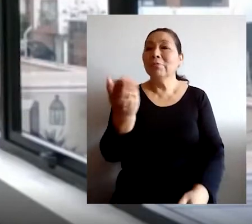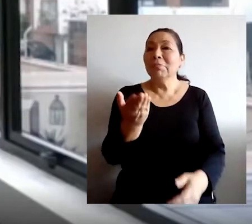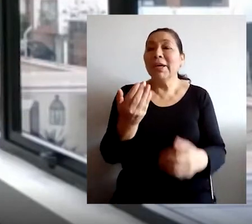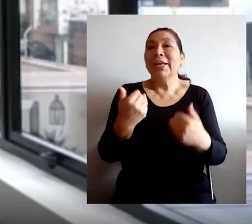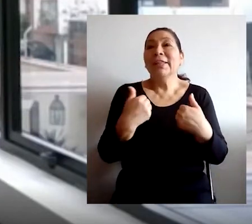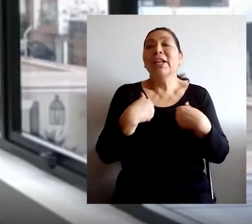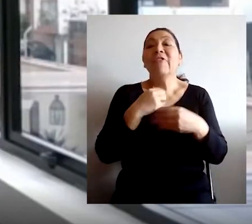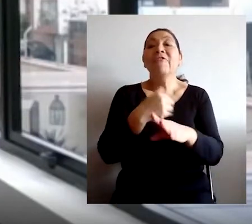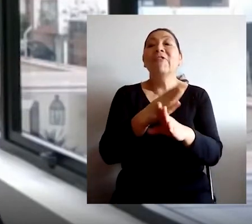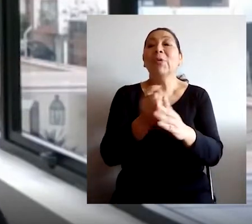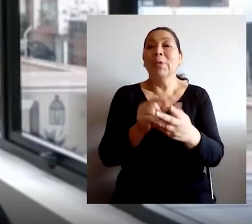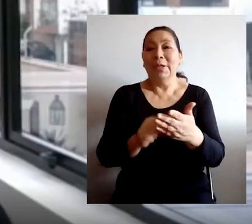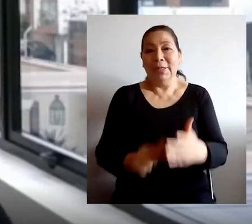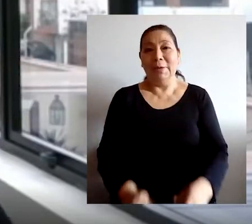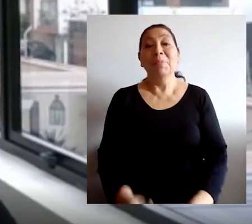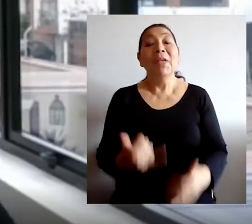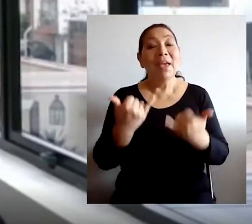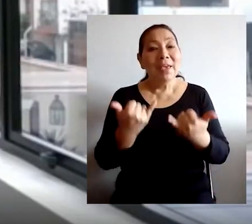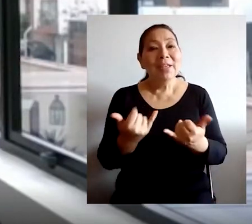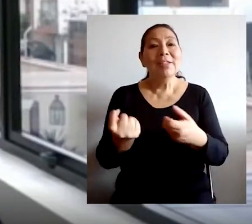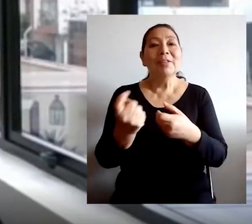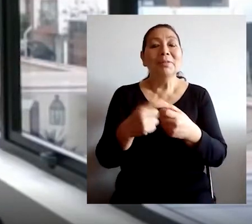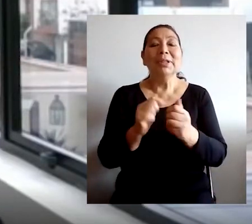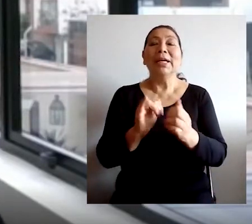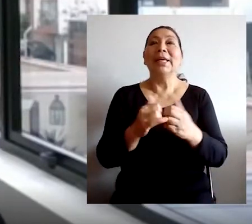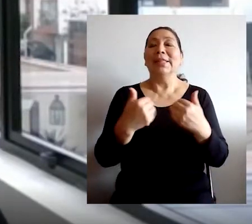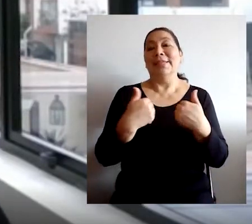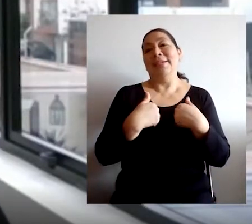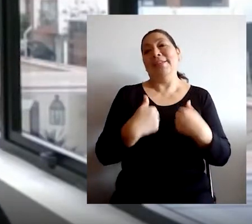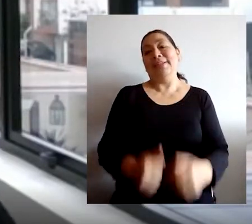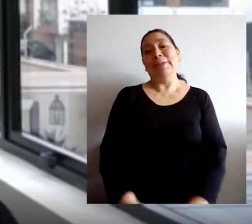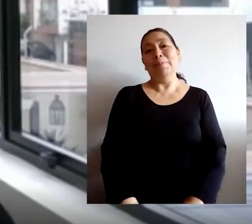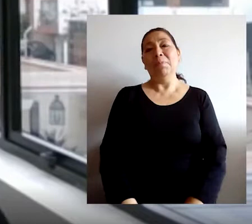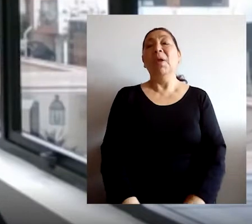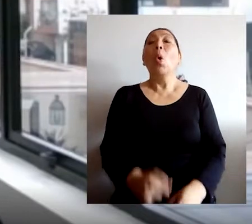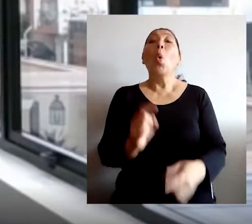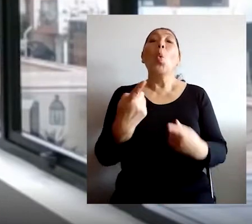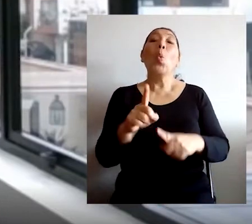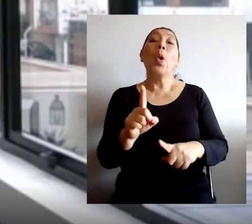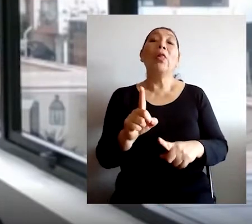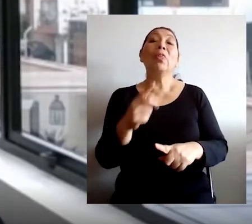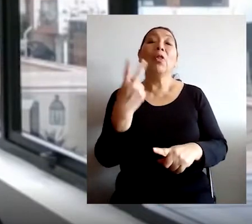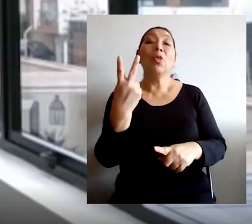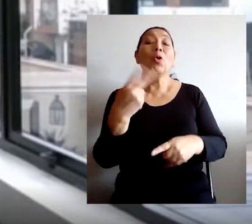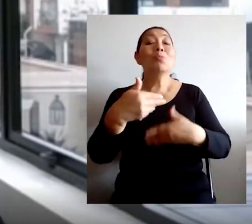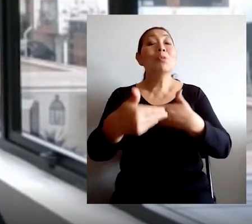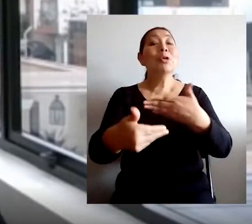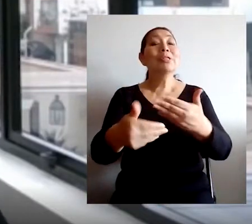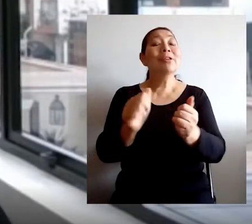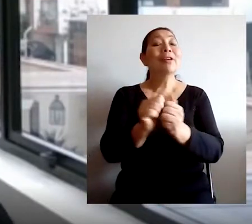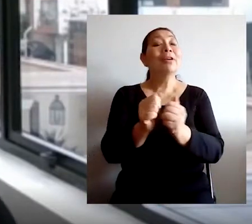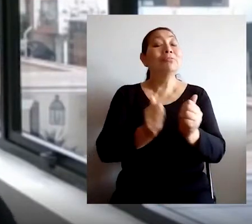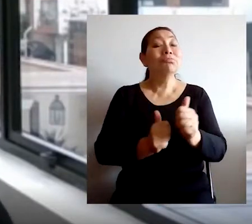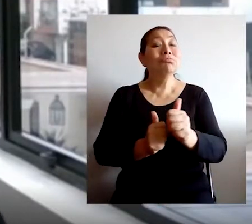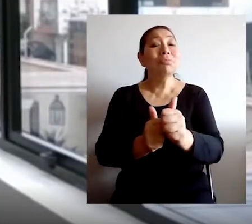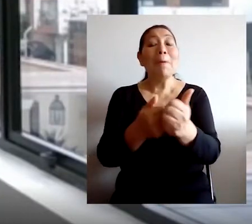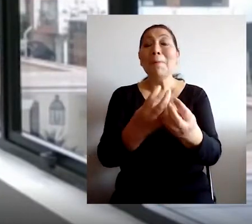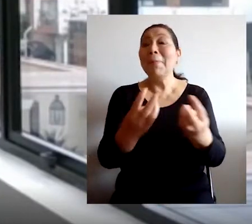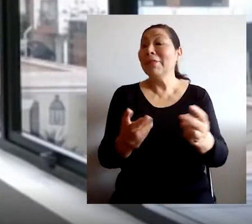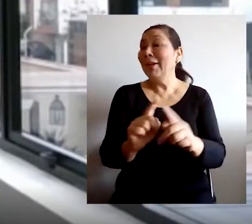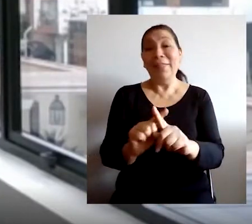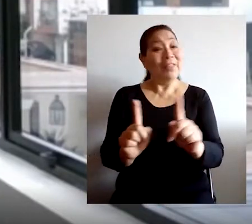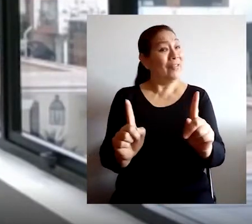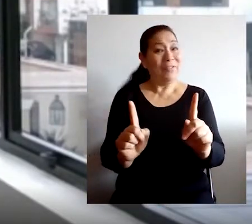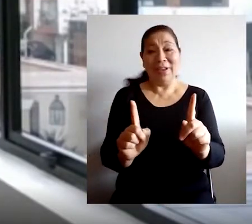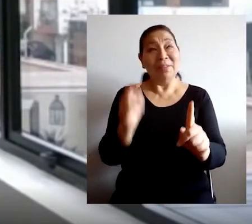o como litisconsorte facultativo. Eso es conexidad. ¿Qué pasa cuando hay dos procedimientos que se siguen y la materia es